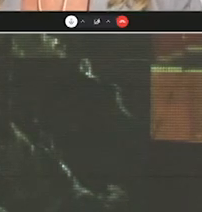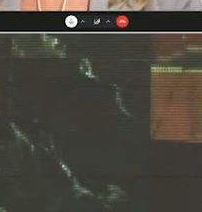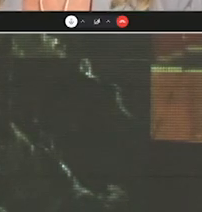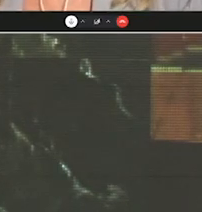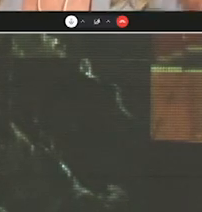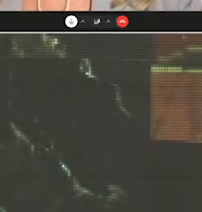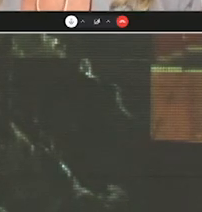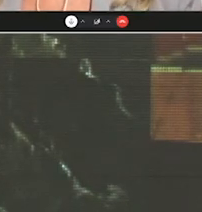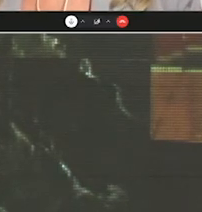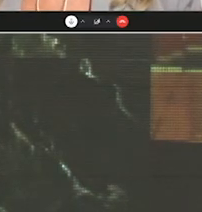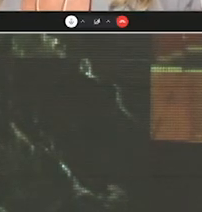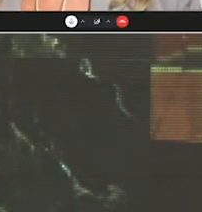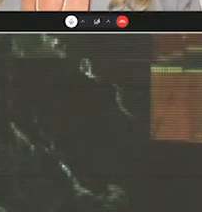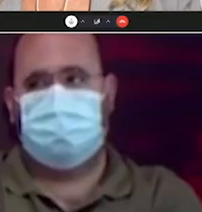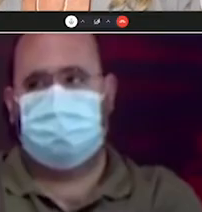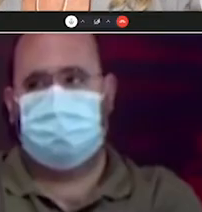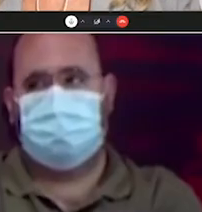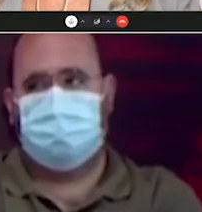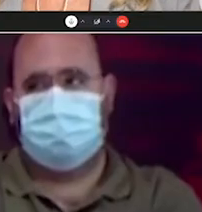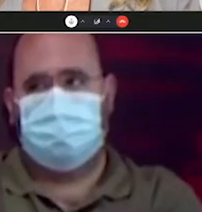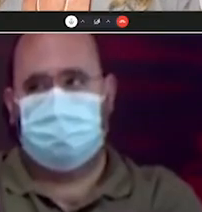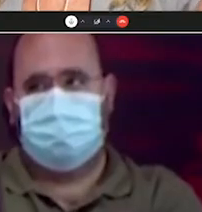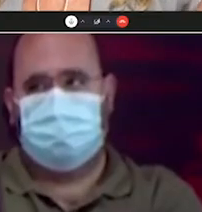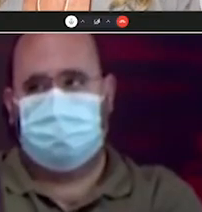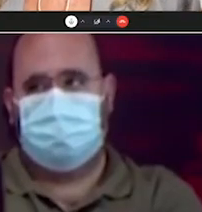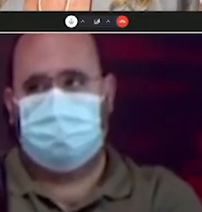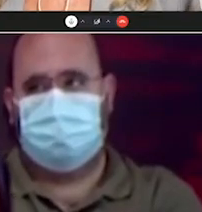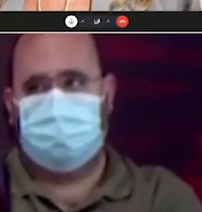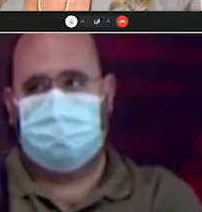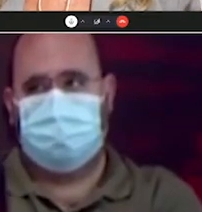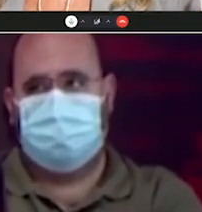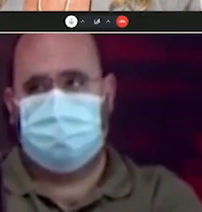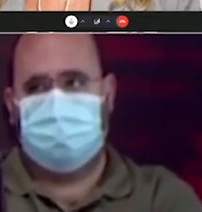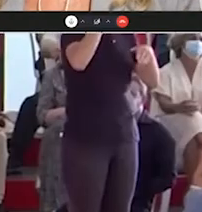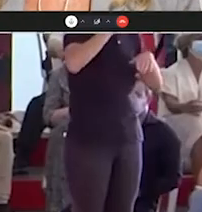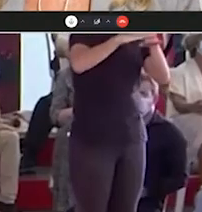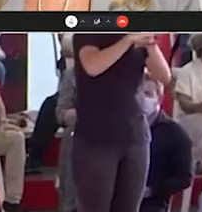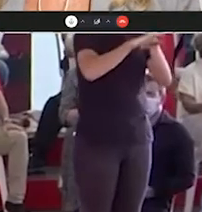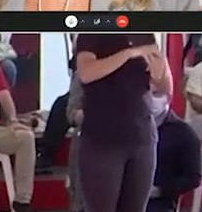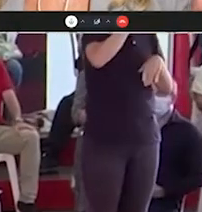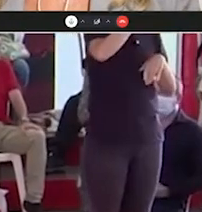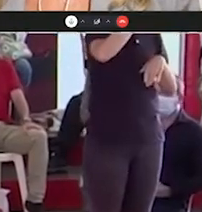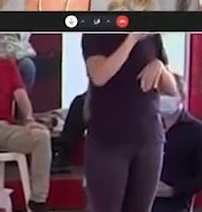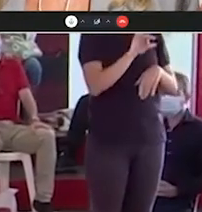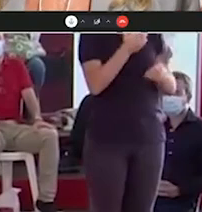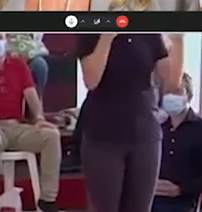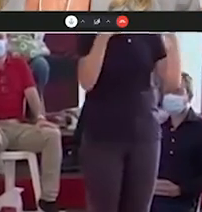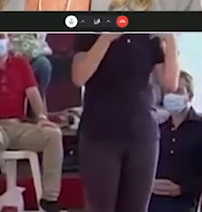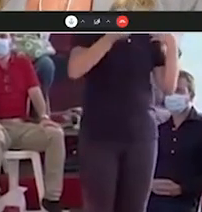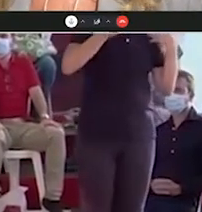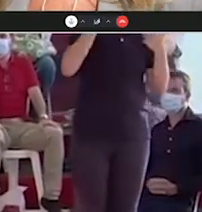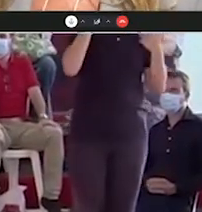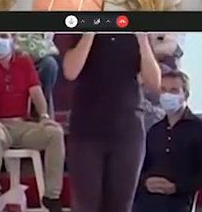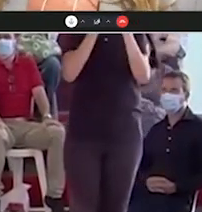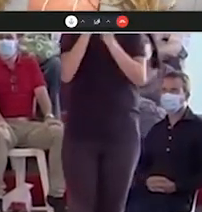ahora hoy era patético ver como sánchez e intentaba hacerse una foto con el rey felipe en la palma o